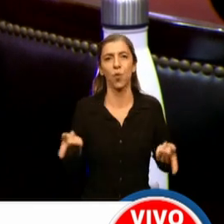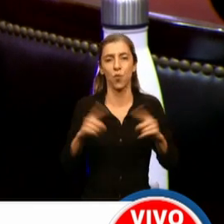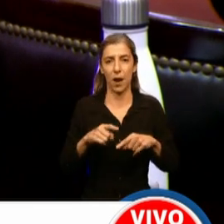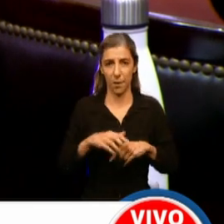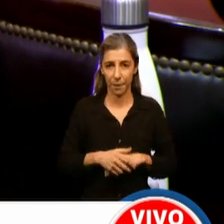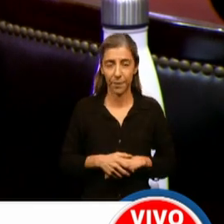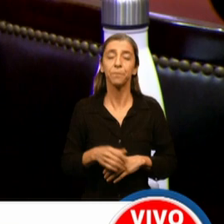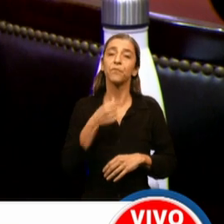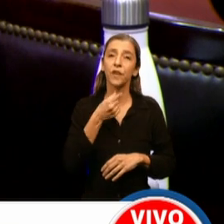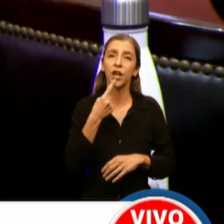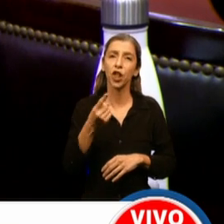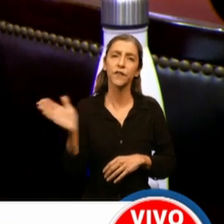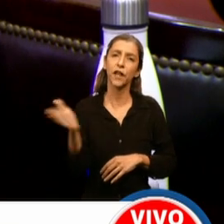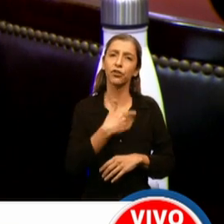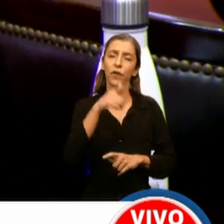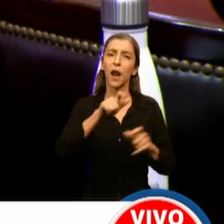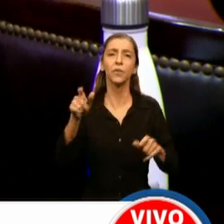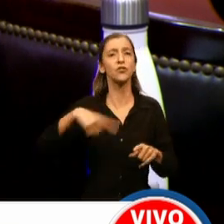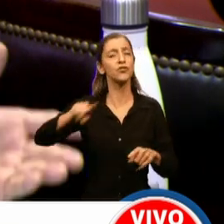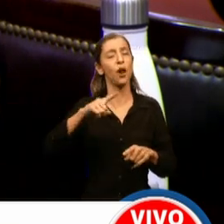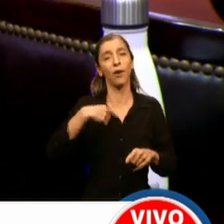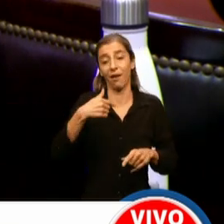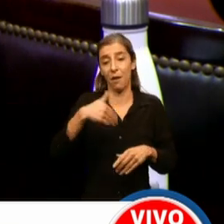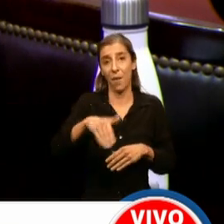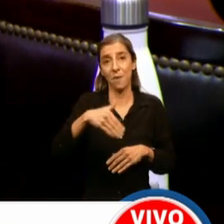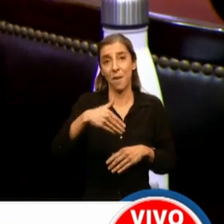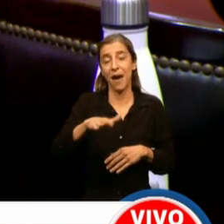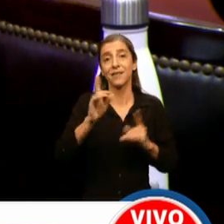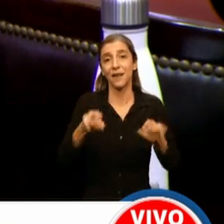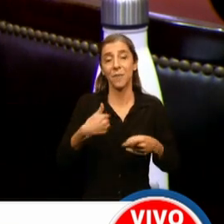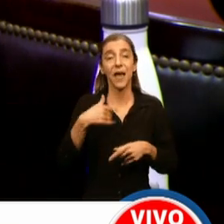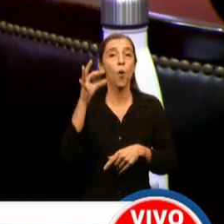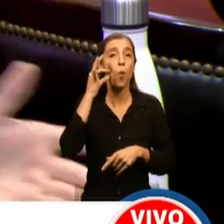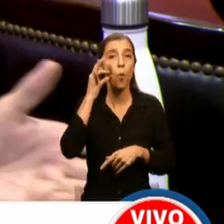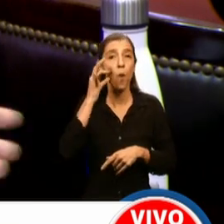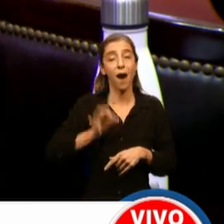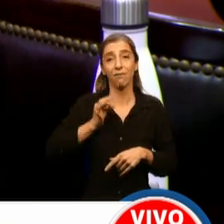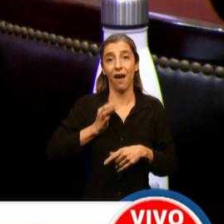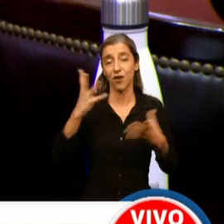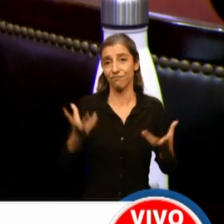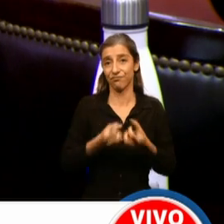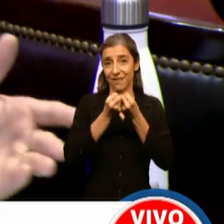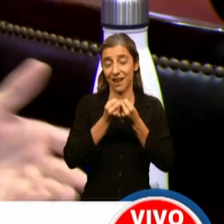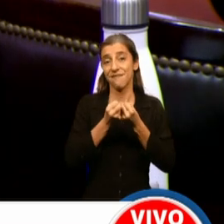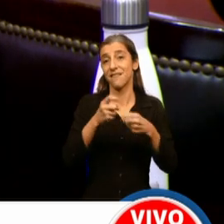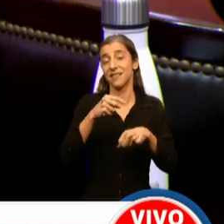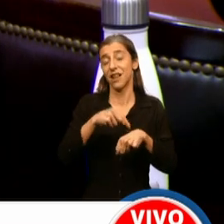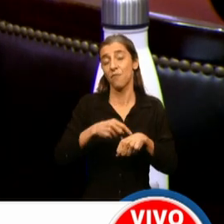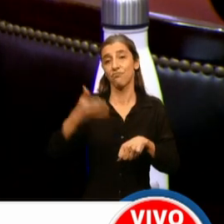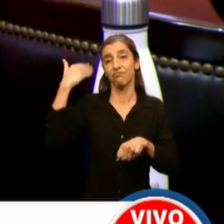presentes que estamos ya en vísperas también de cumplir 40 años de la tierra